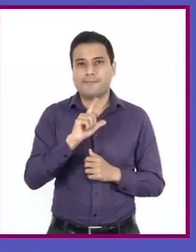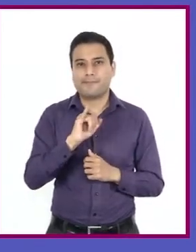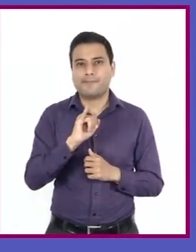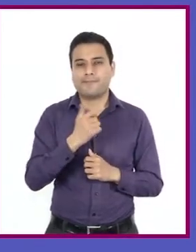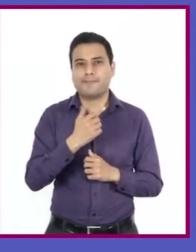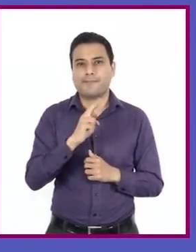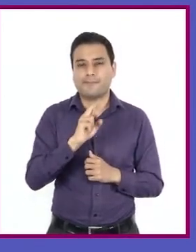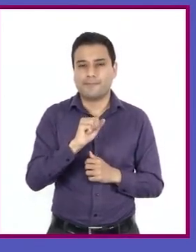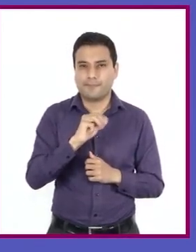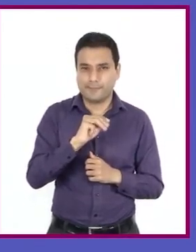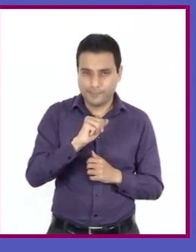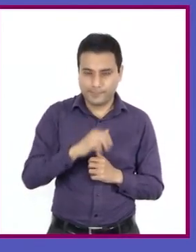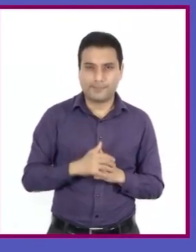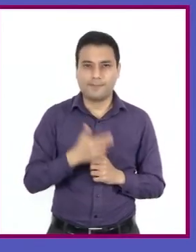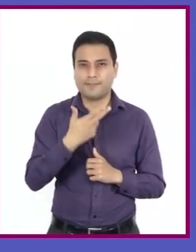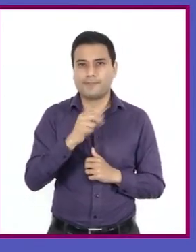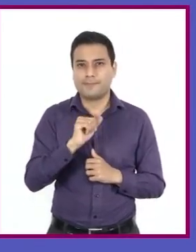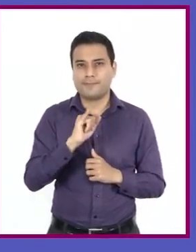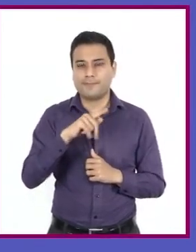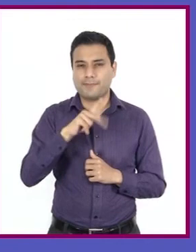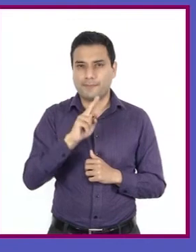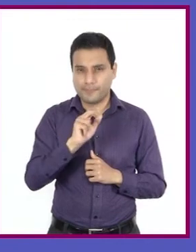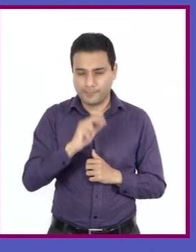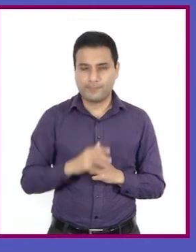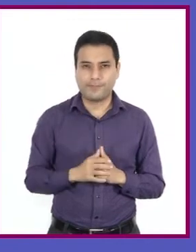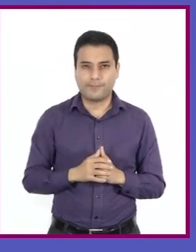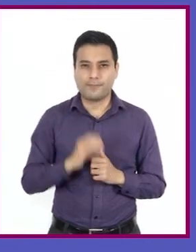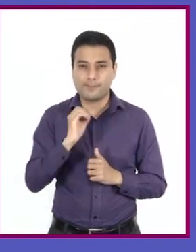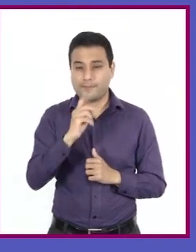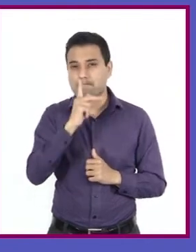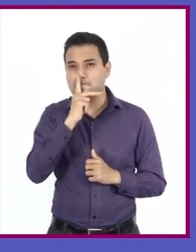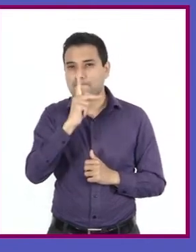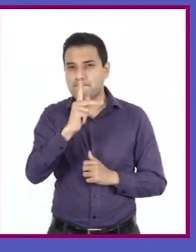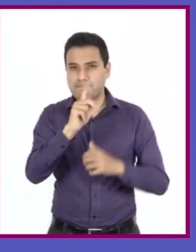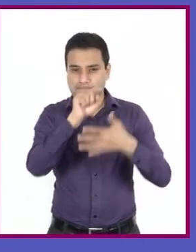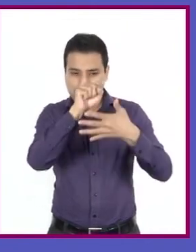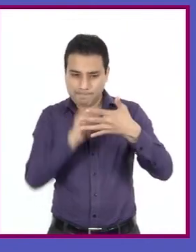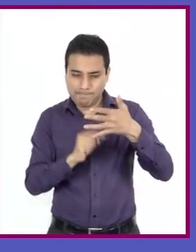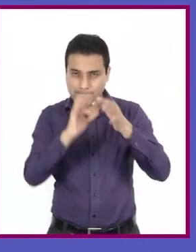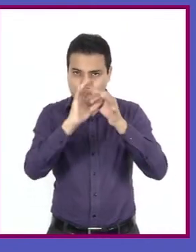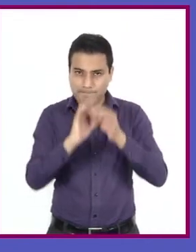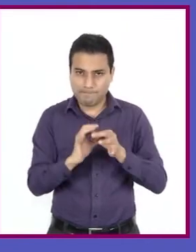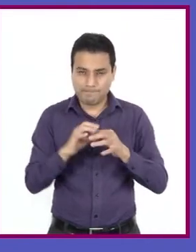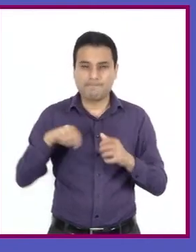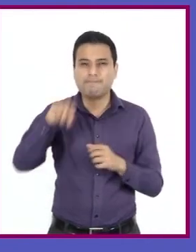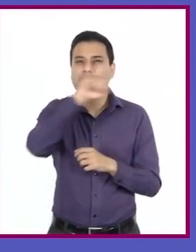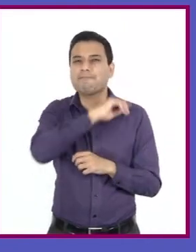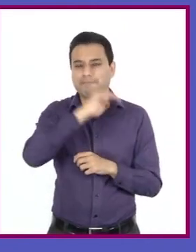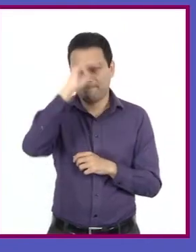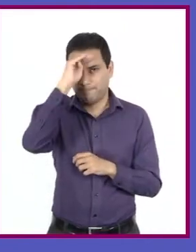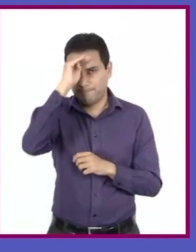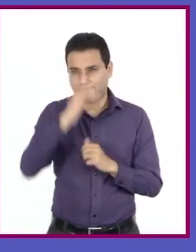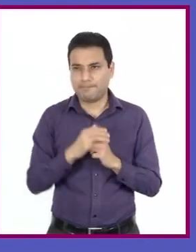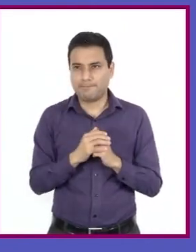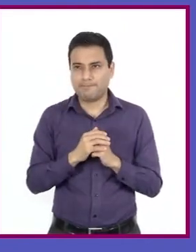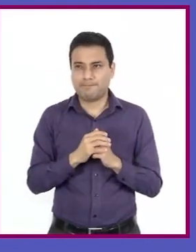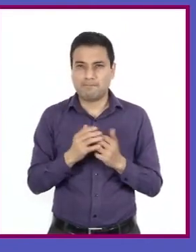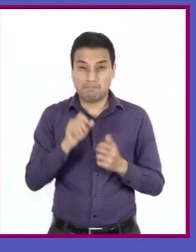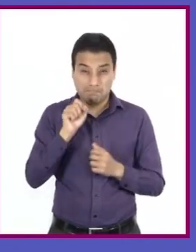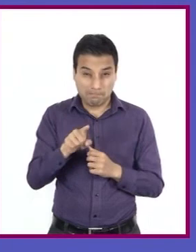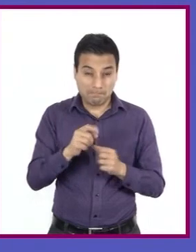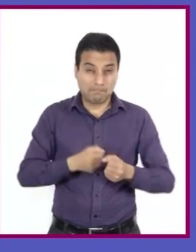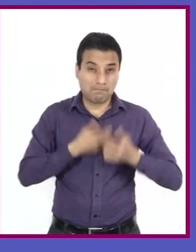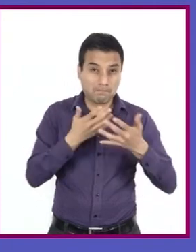un acróstico. Confronten sus ideas y decidan cómo se vería el mismo poema con diferentes tipos de letras